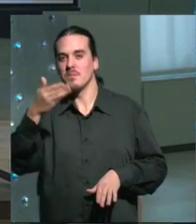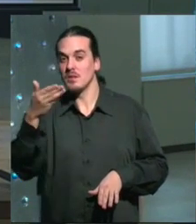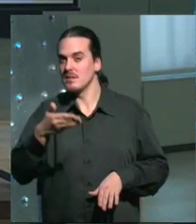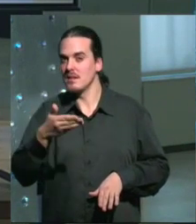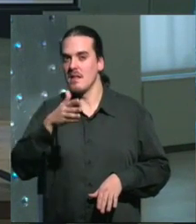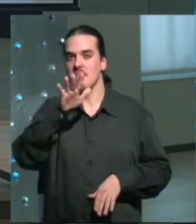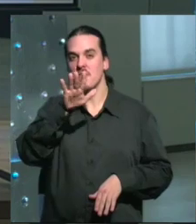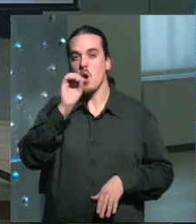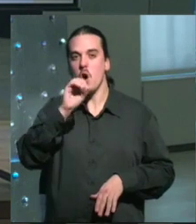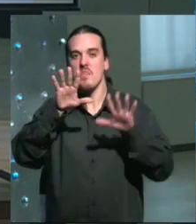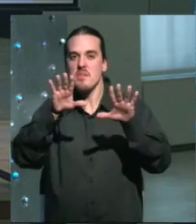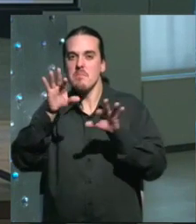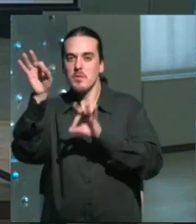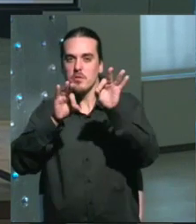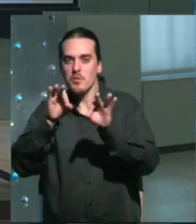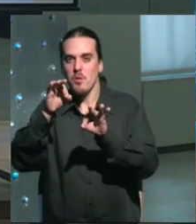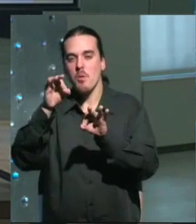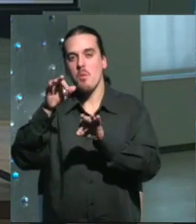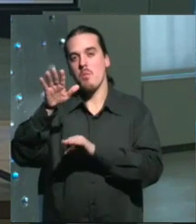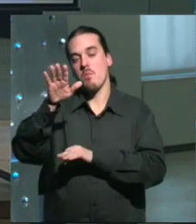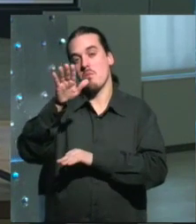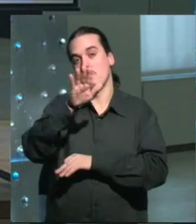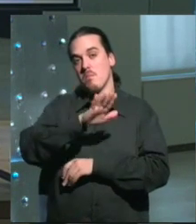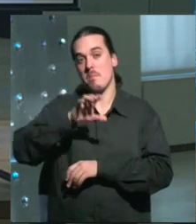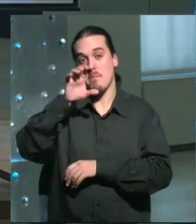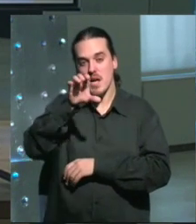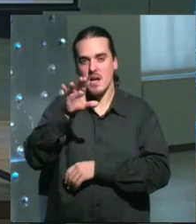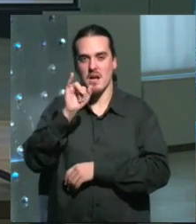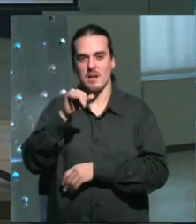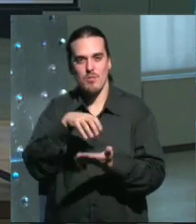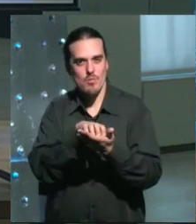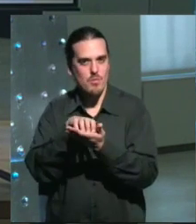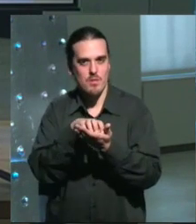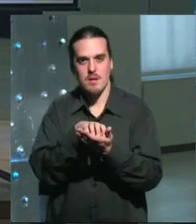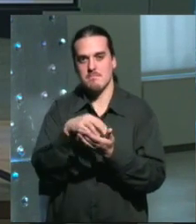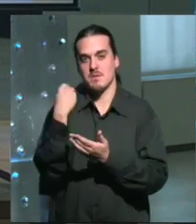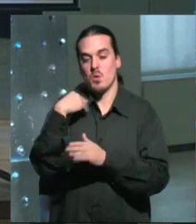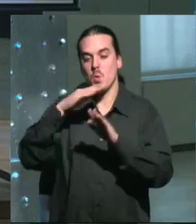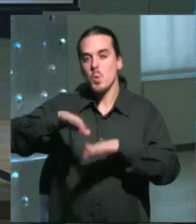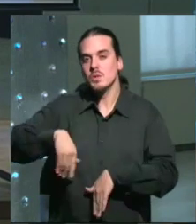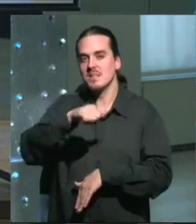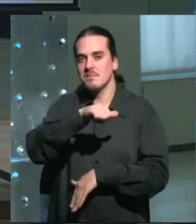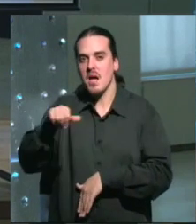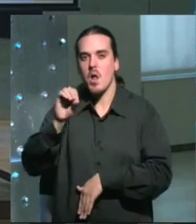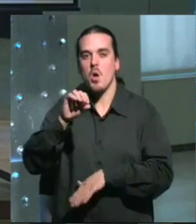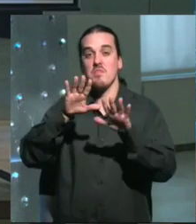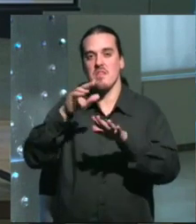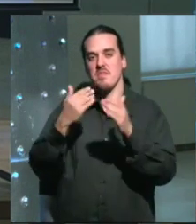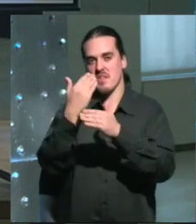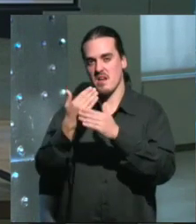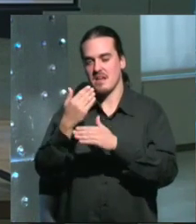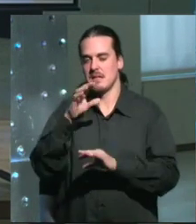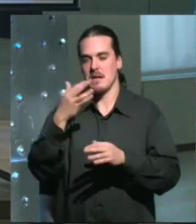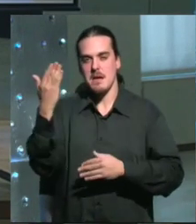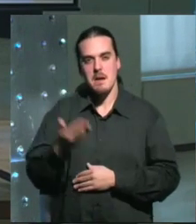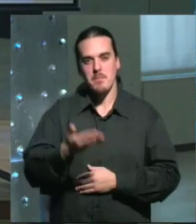sobre por quién votar al final, en los últimos 2 días, o como mínimo la última semana. Esos marcan la diferencia. Más indecisos